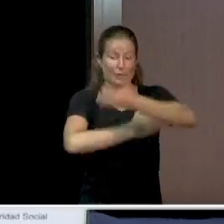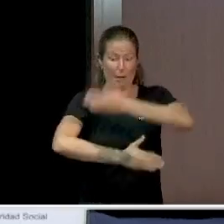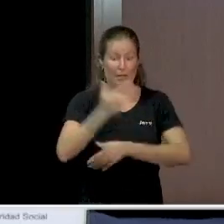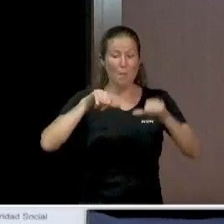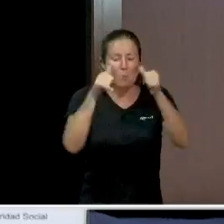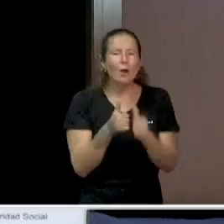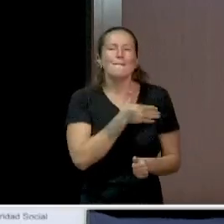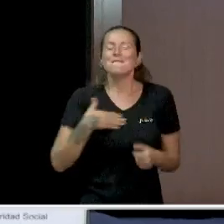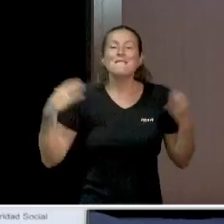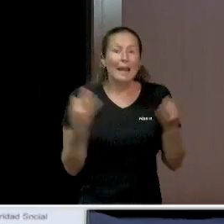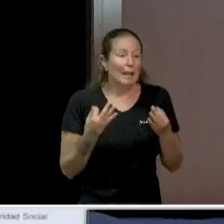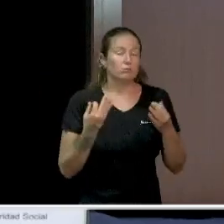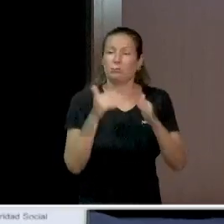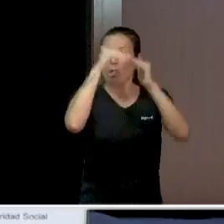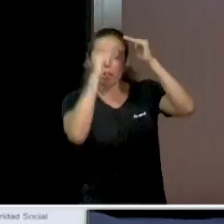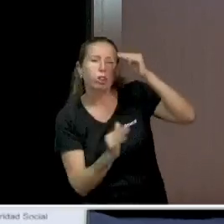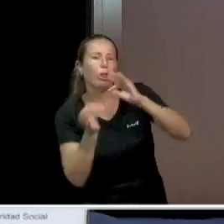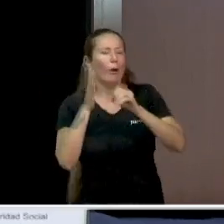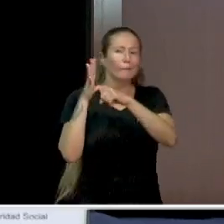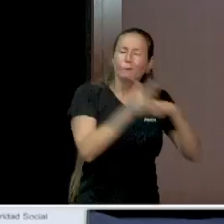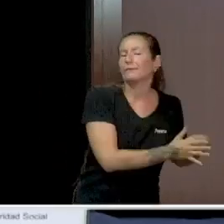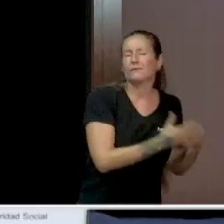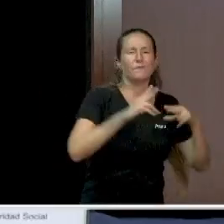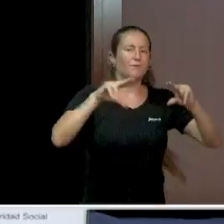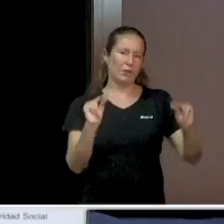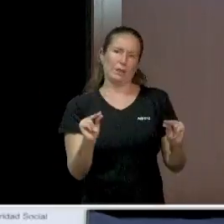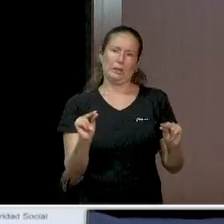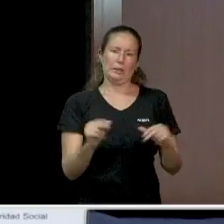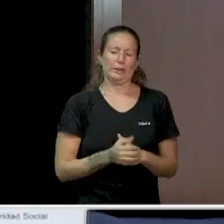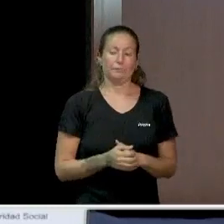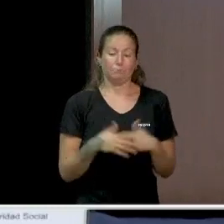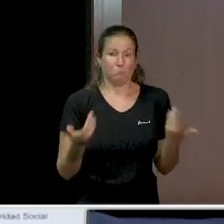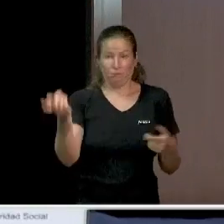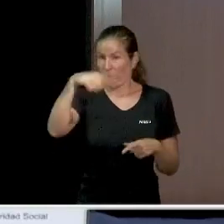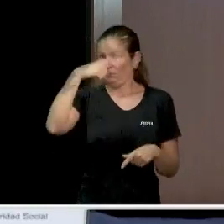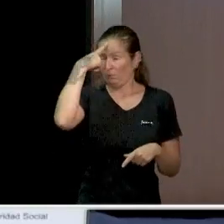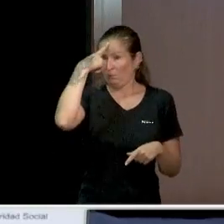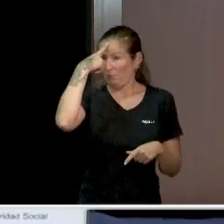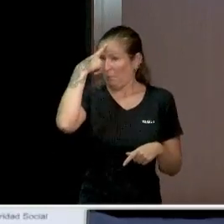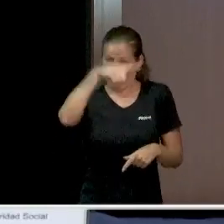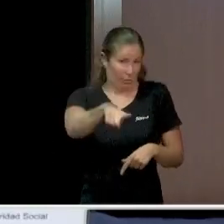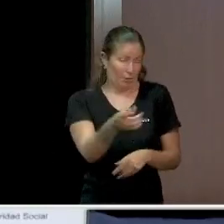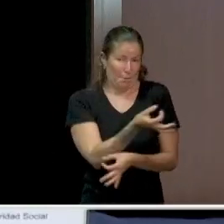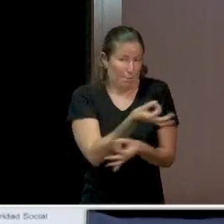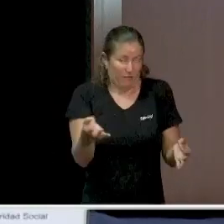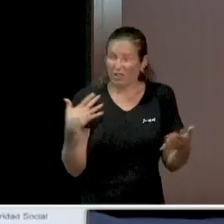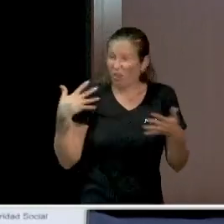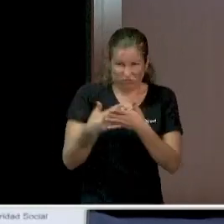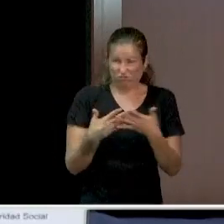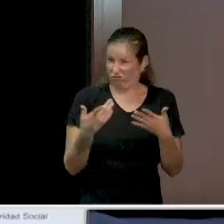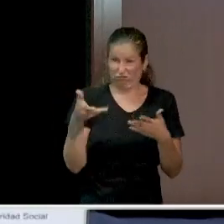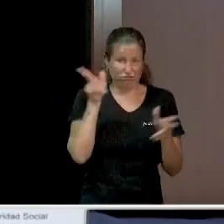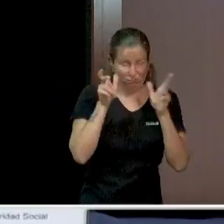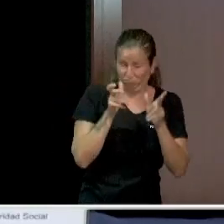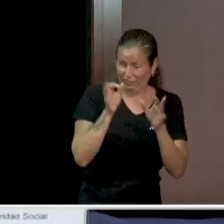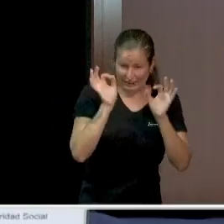la eliminación de la desigualdad y de la exclusión. Y es que, como ustedes ya son conocedores y conocedoras, las